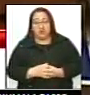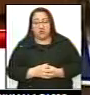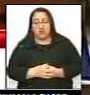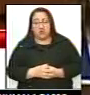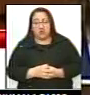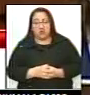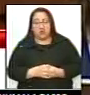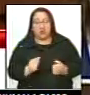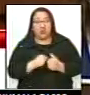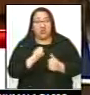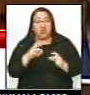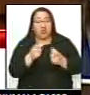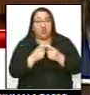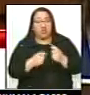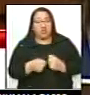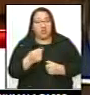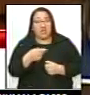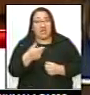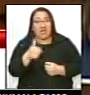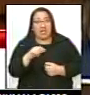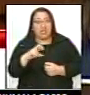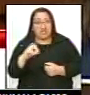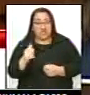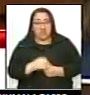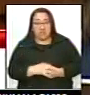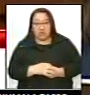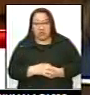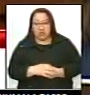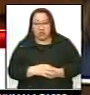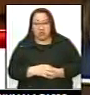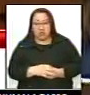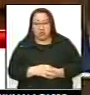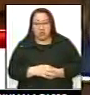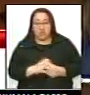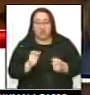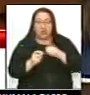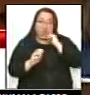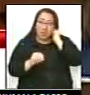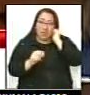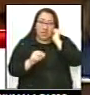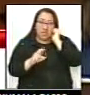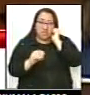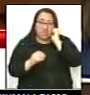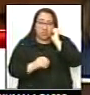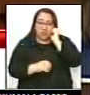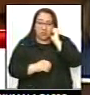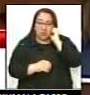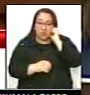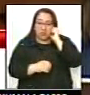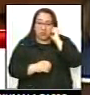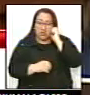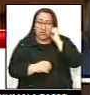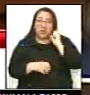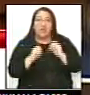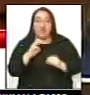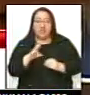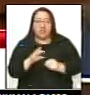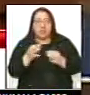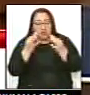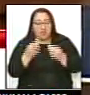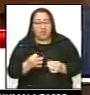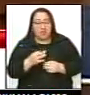la versión del congresista Víctor Andrés García Belaunde y la congresista Marisol Espinosa, refrenda que